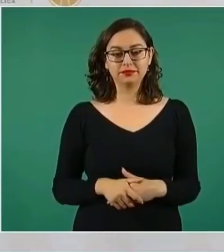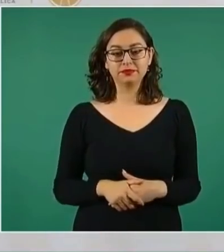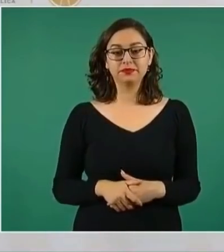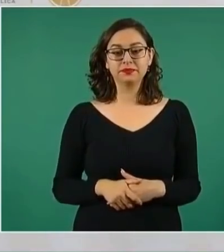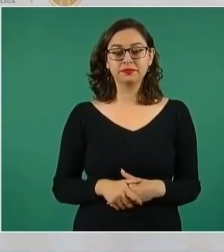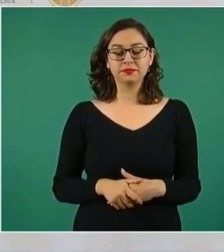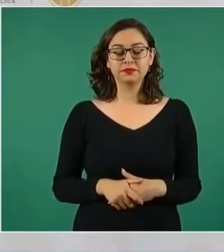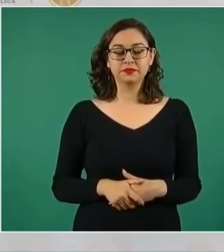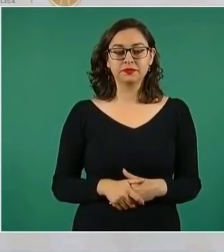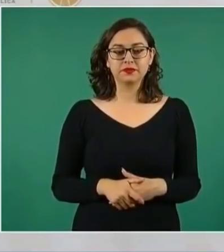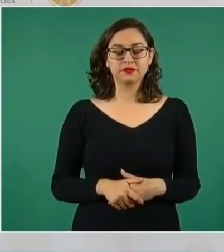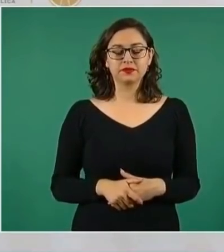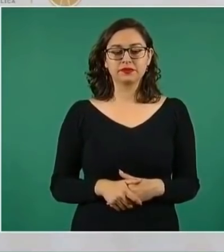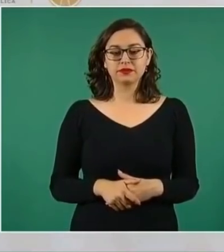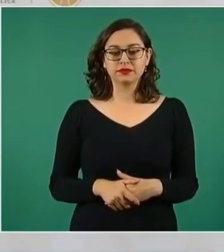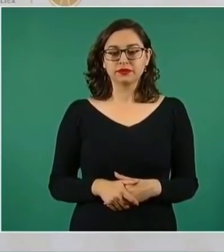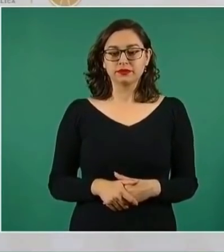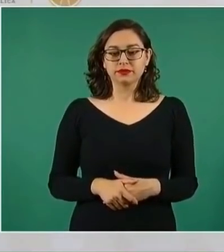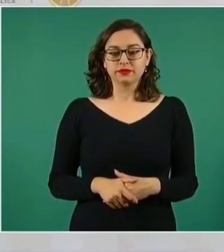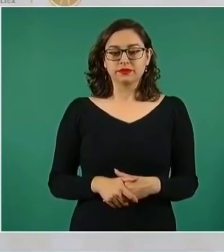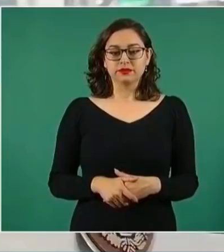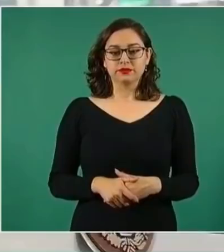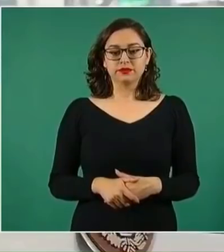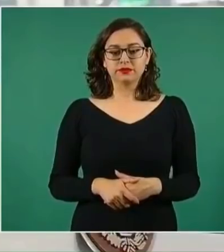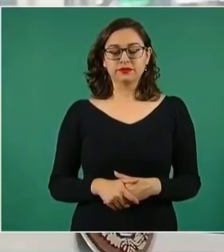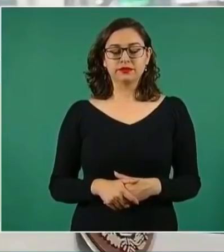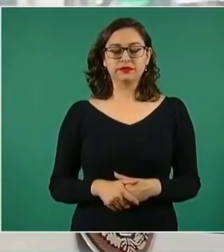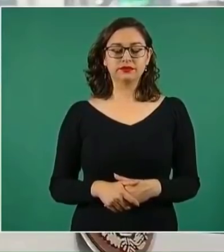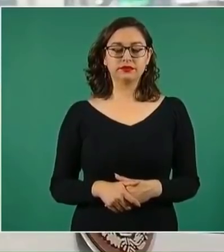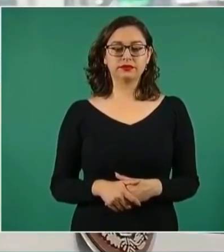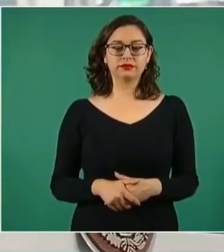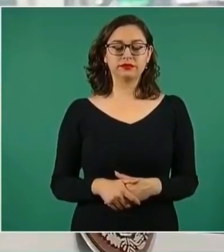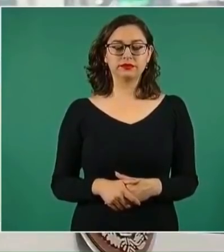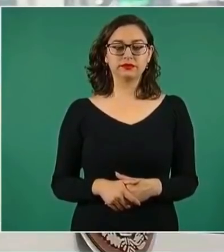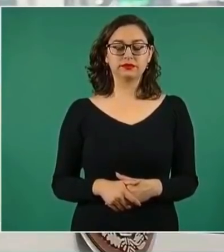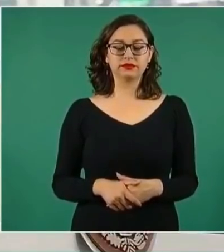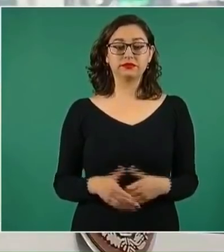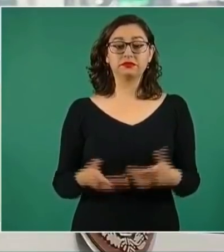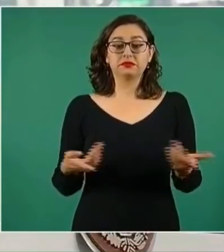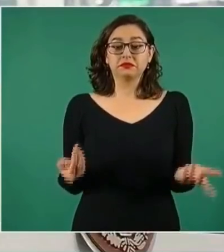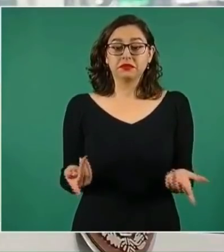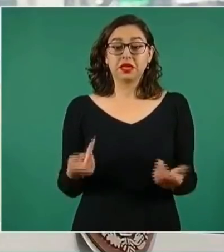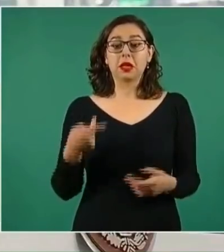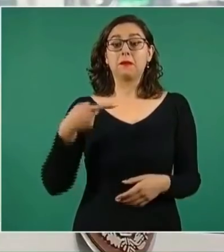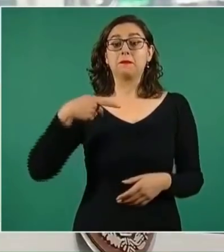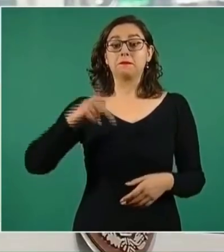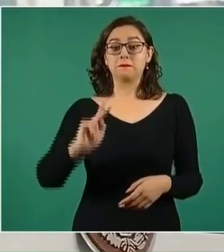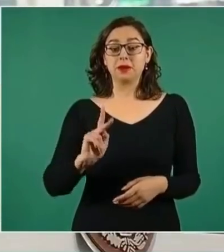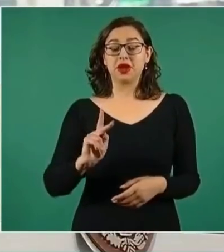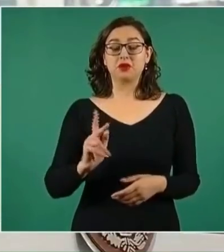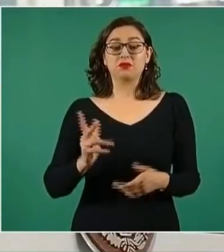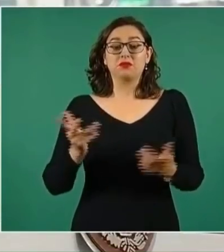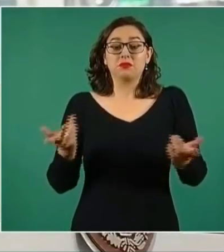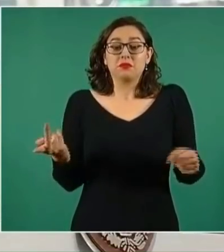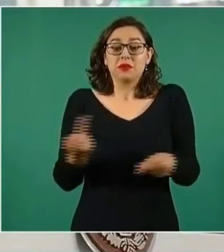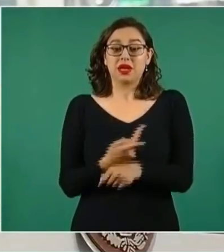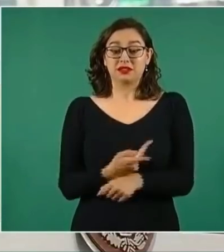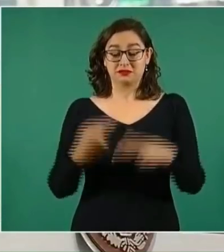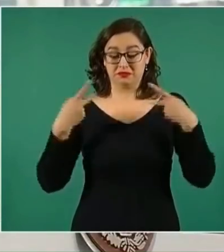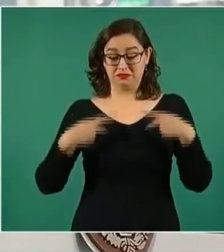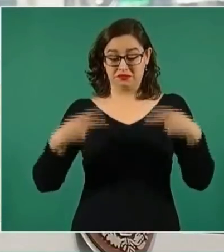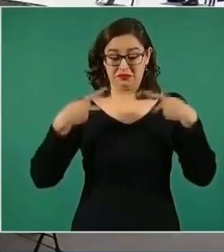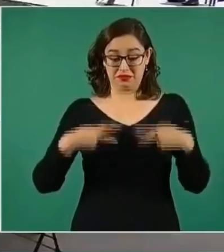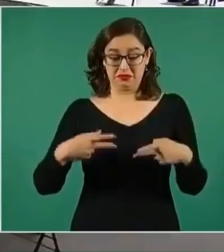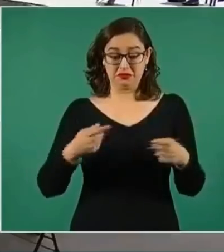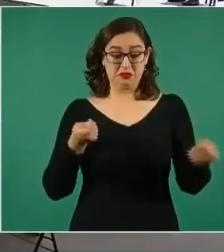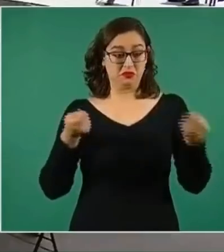Pero tampoco la acumulación de capital para los propietarios de la Nueva España y para